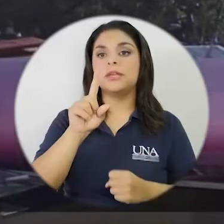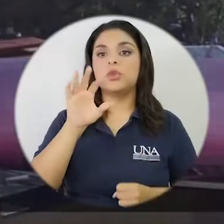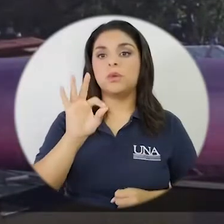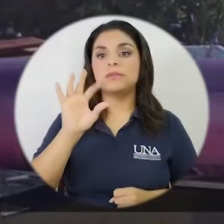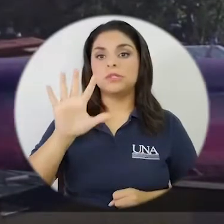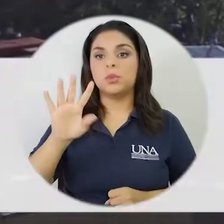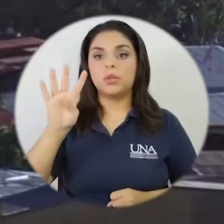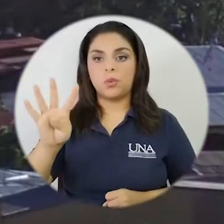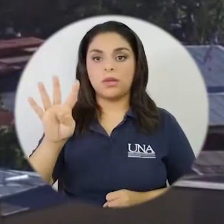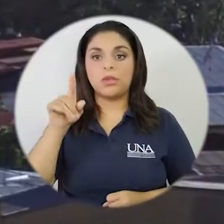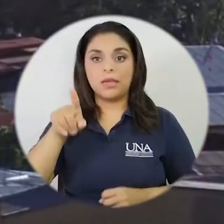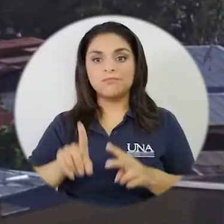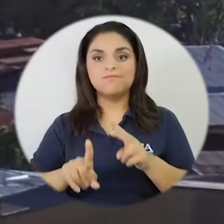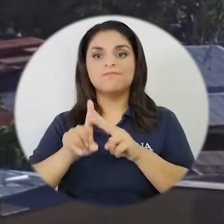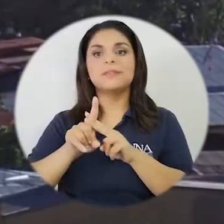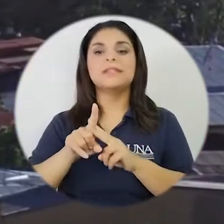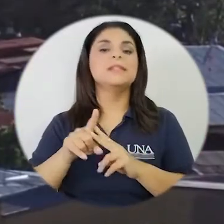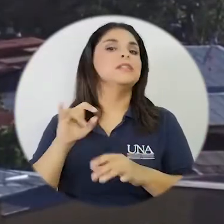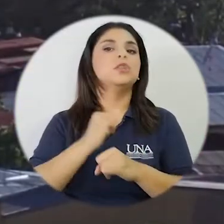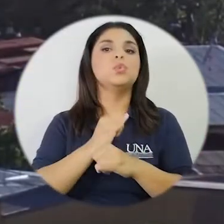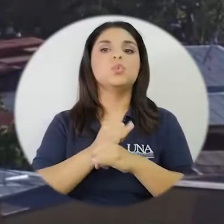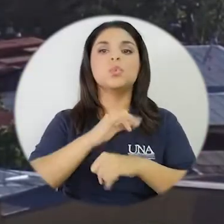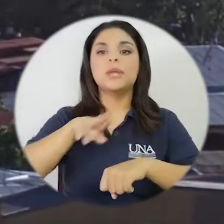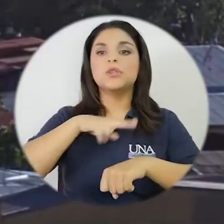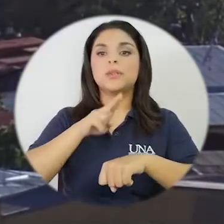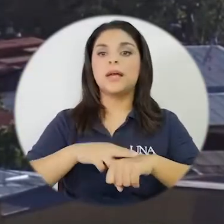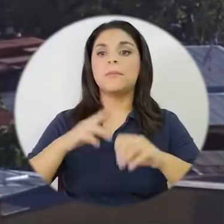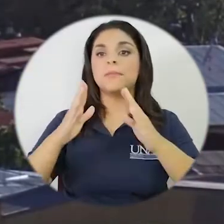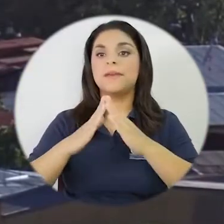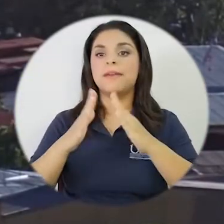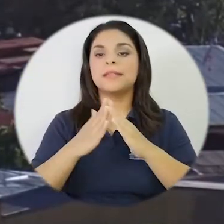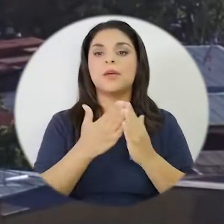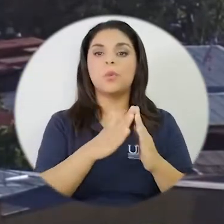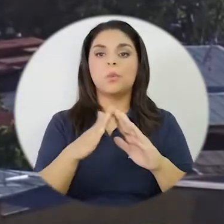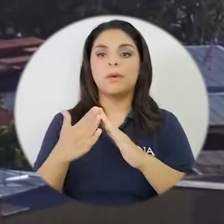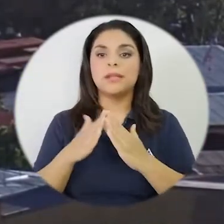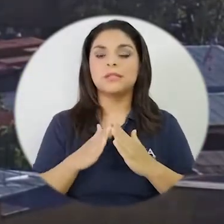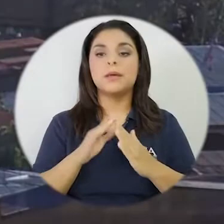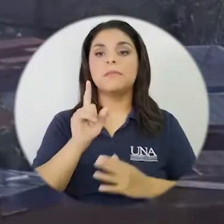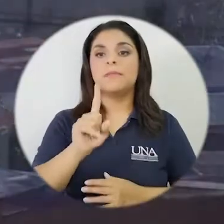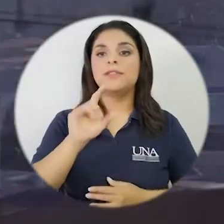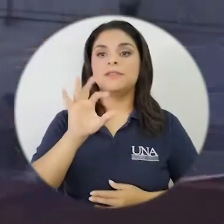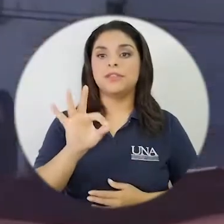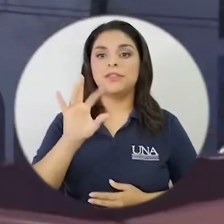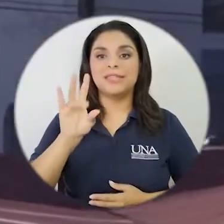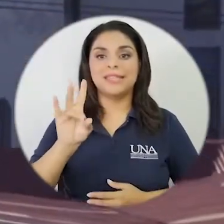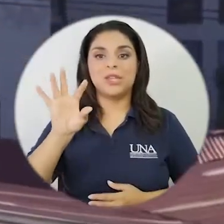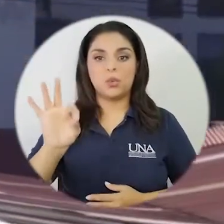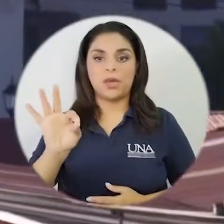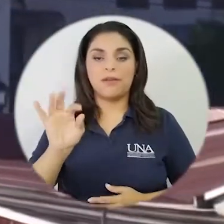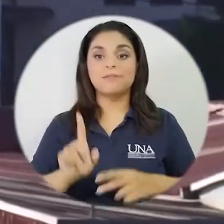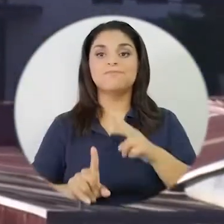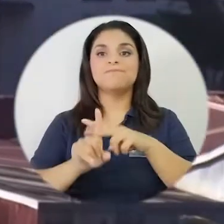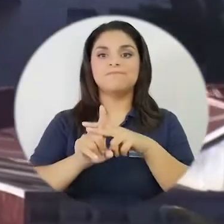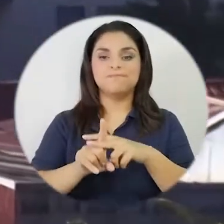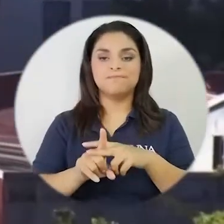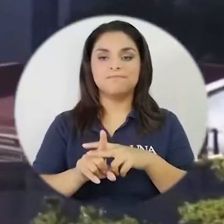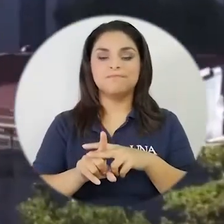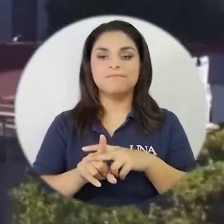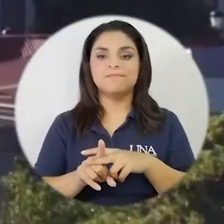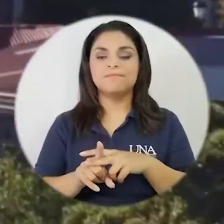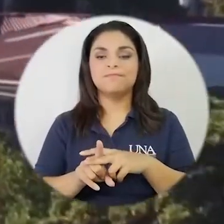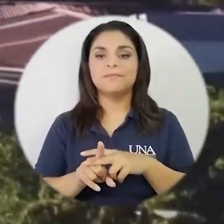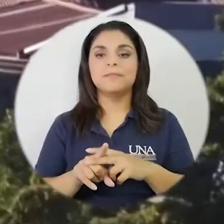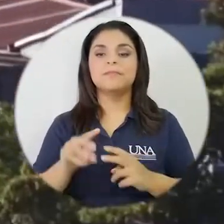de 1954, el nacimiento del Instituto Nacional de Vivienda y Urbanismo. Uh-huh. En 1979, el